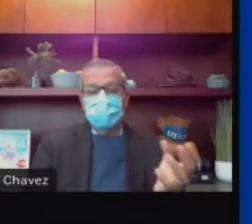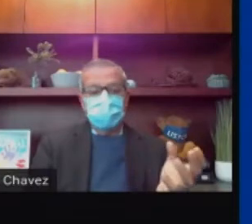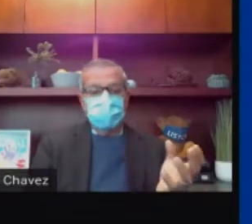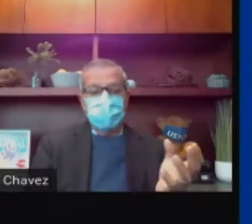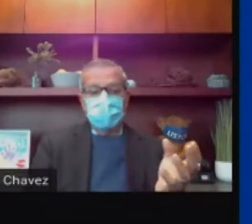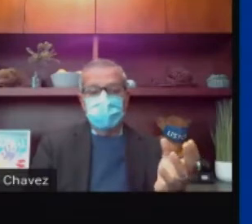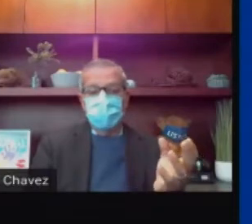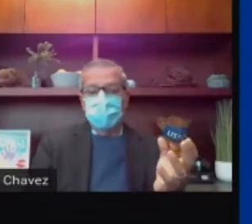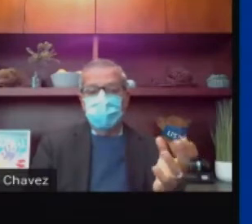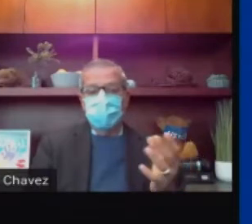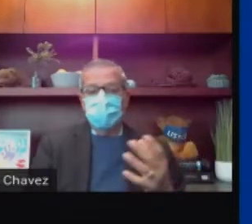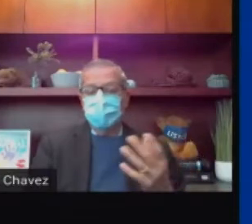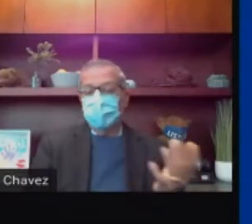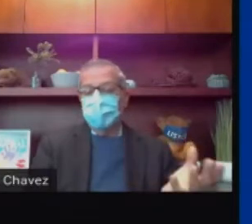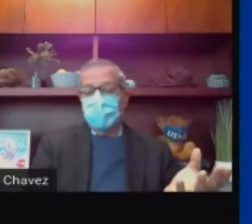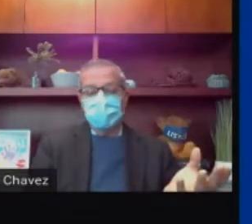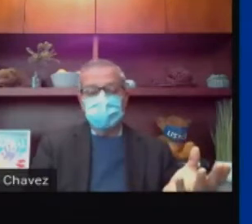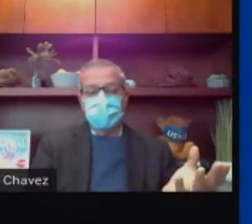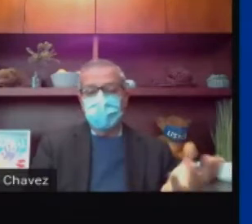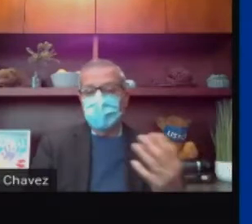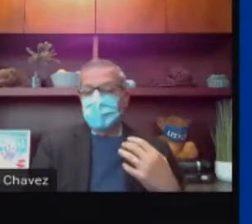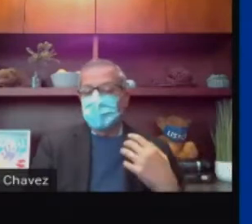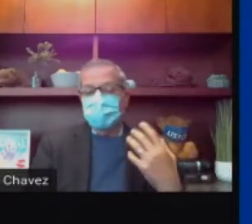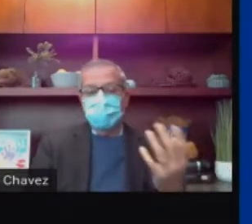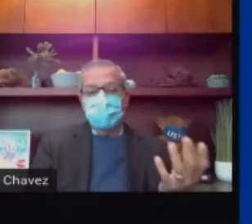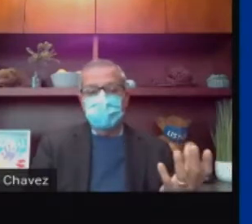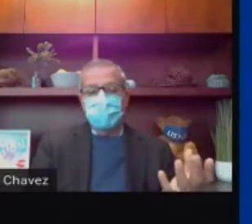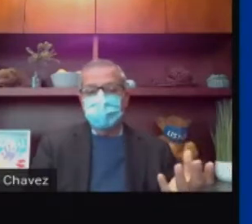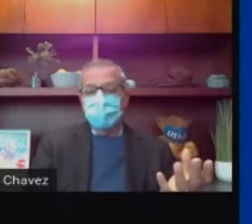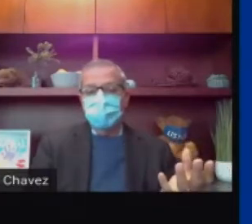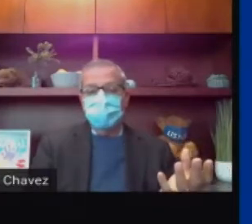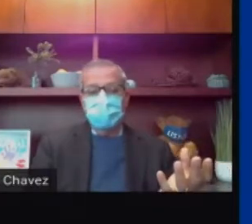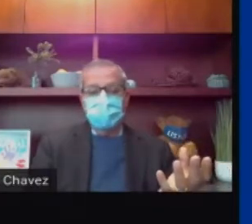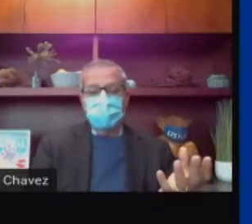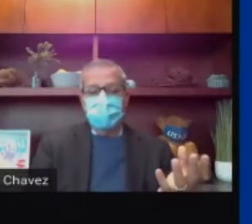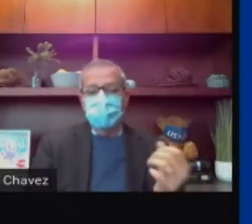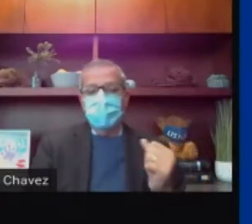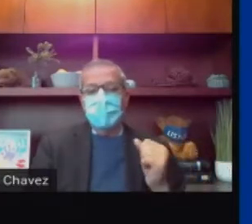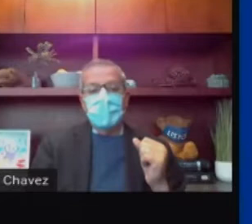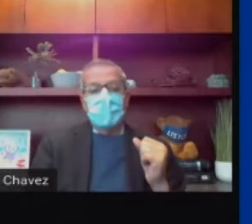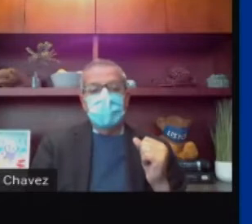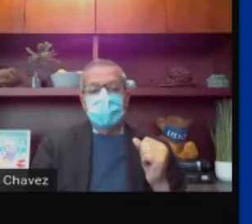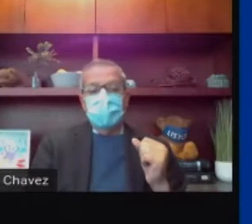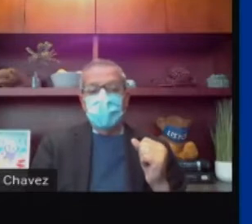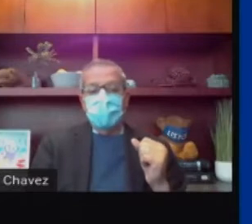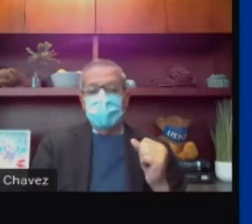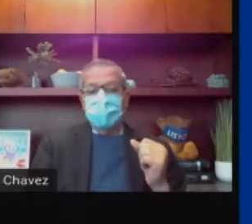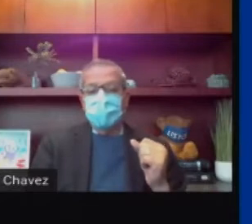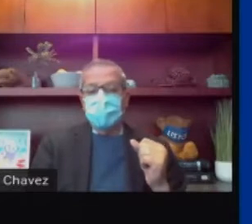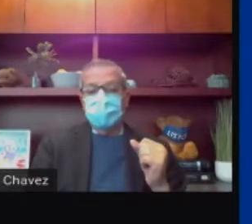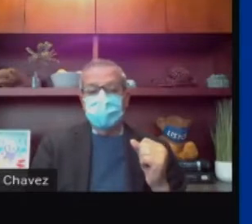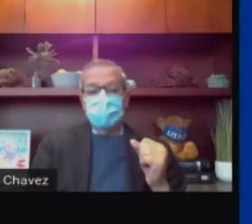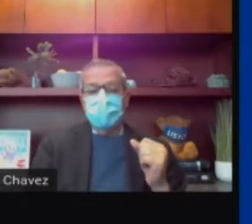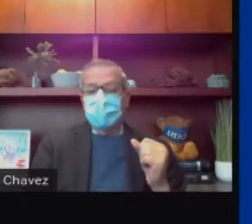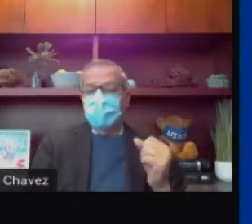no ha visto recientemente, por ejemplo, personas fuera de su hogar, son actividades de mucho riesgo. Actividades en las que es difícil mantener